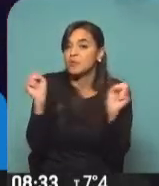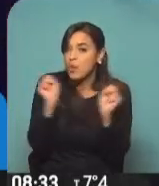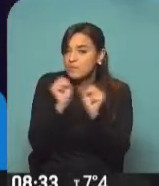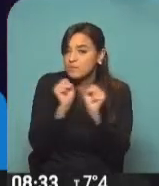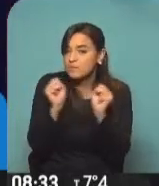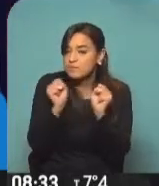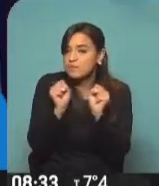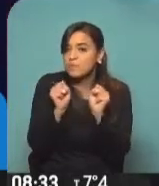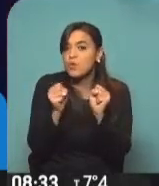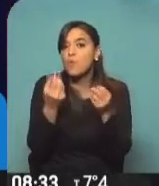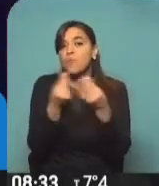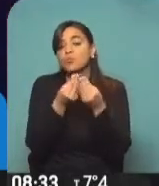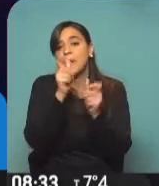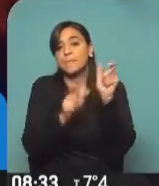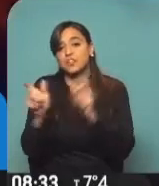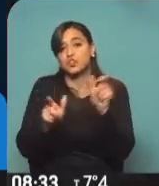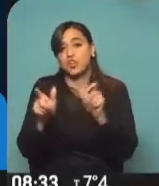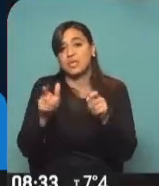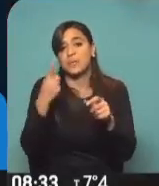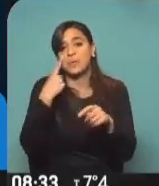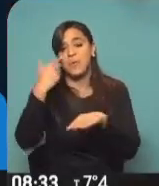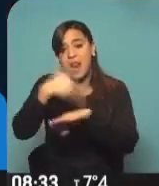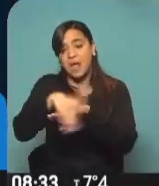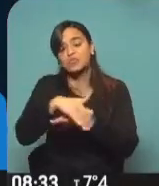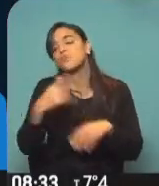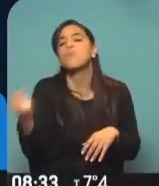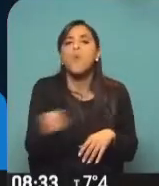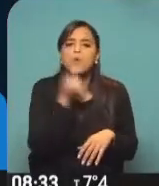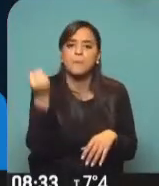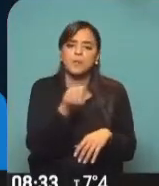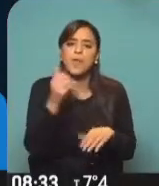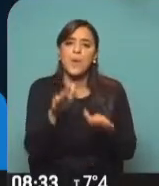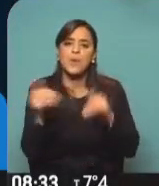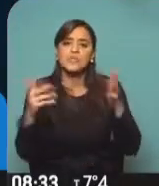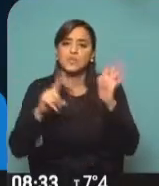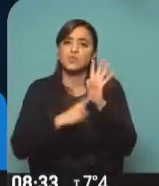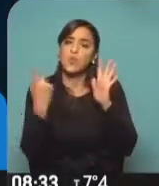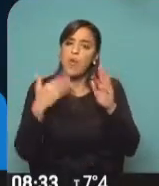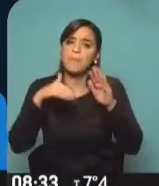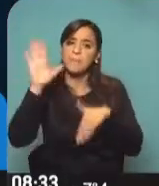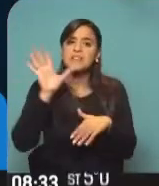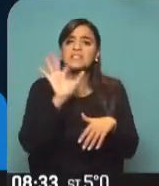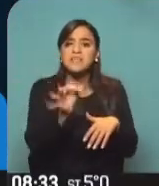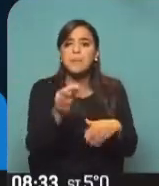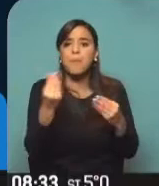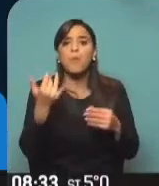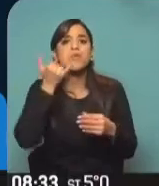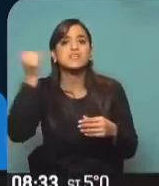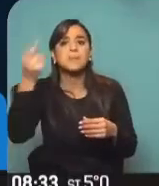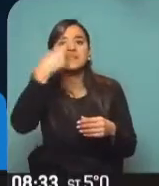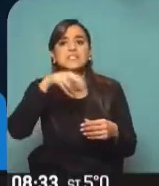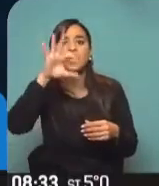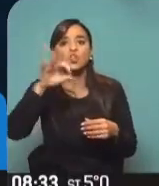y hay mucha gente en condición de calle es súper importante que los vecinos sobre todo en la ciudad buenos aires sepan que pueden llamar al